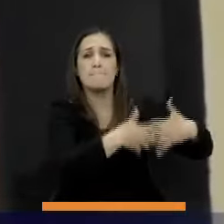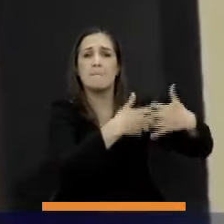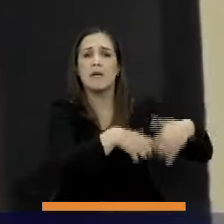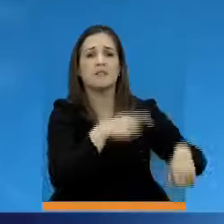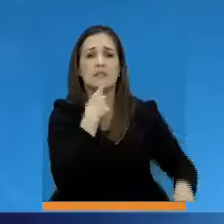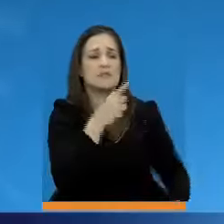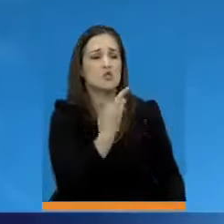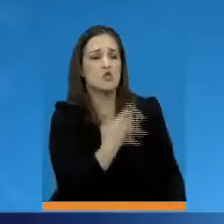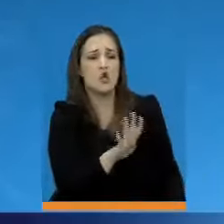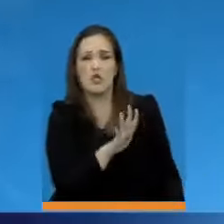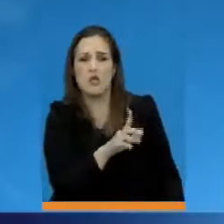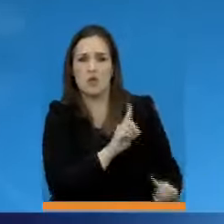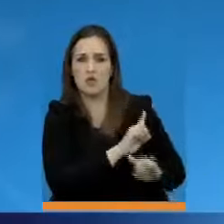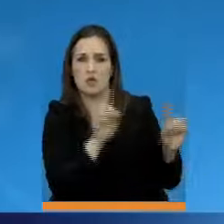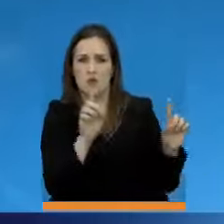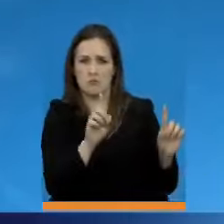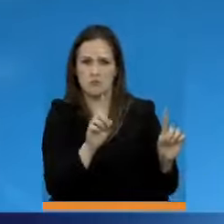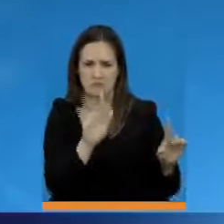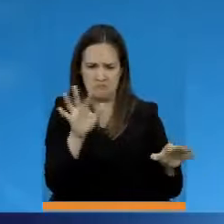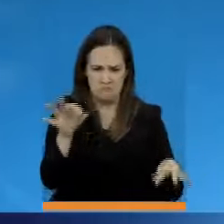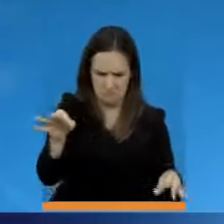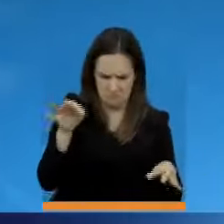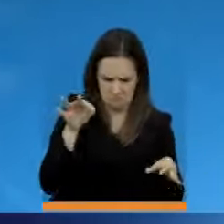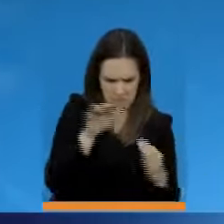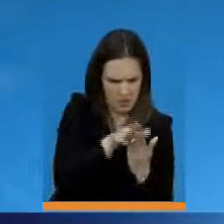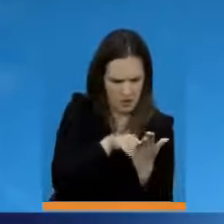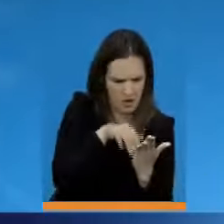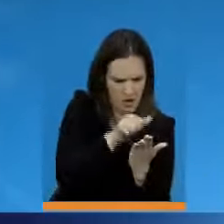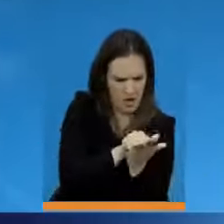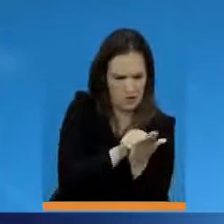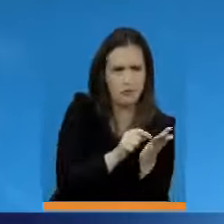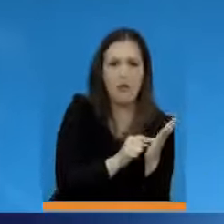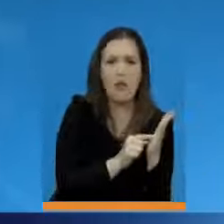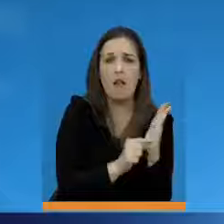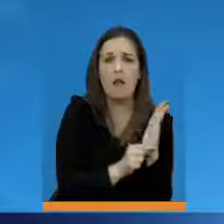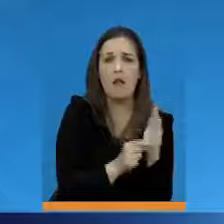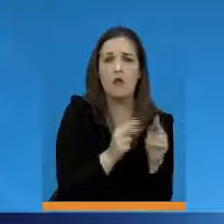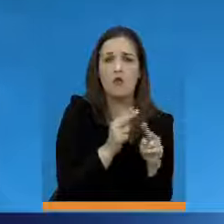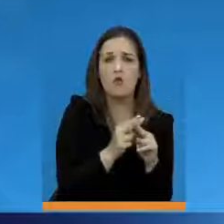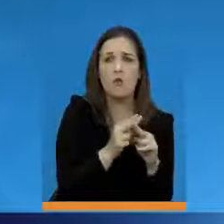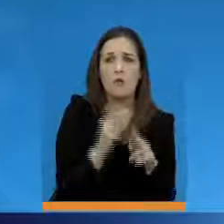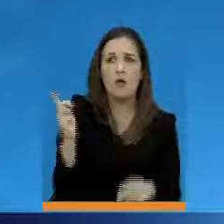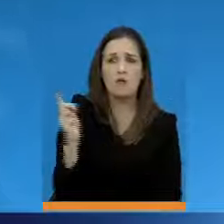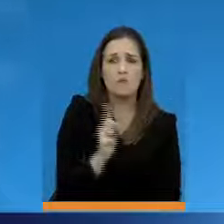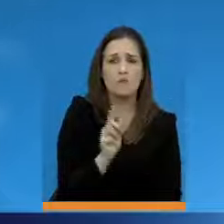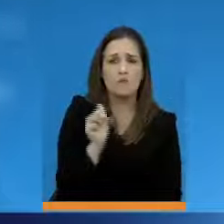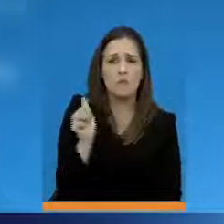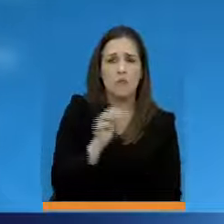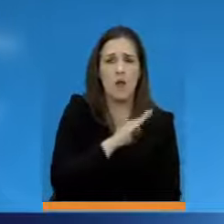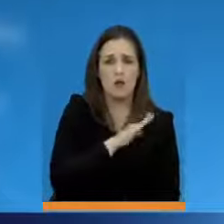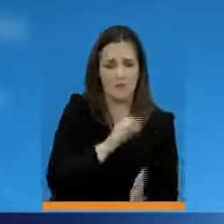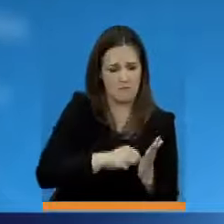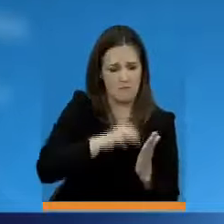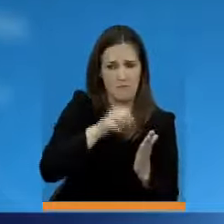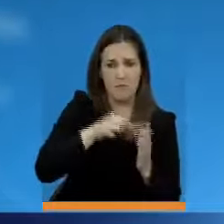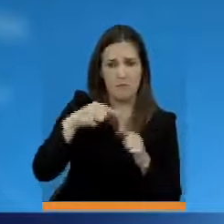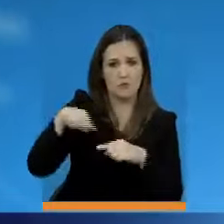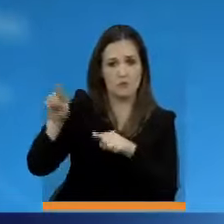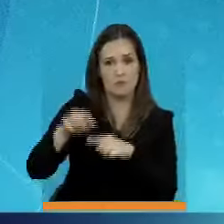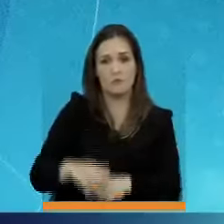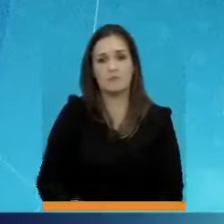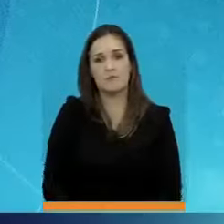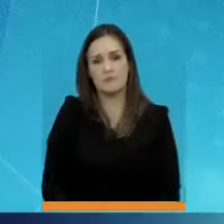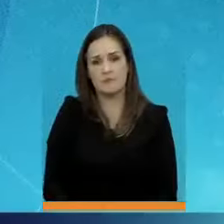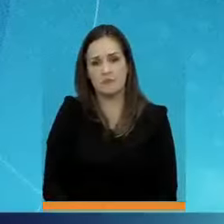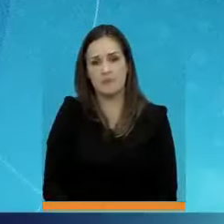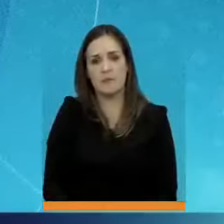negado a recibirla. Sin embargo, en el acta de entrega de la obra dice que el alcalde estuvo presente y dicho documento tiene su firma.